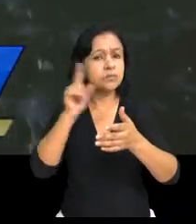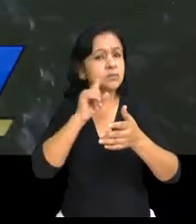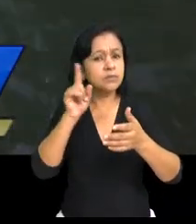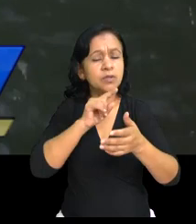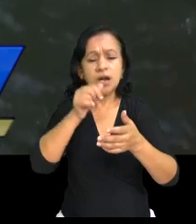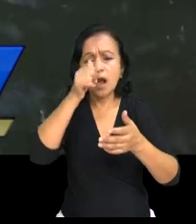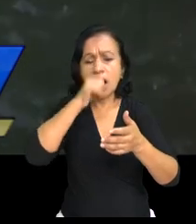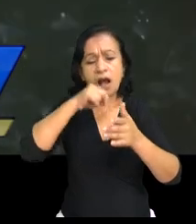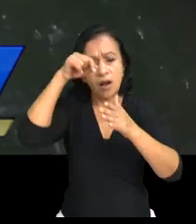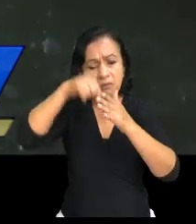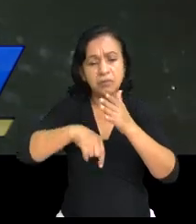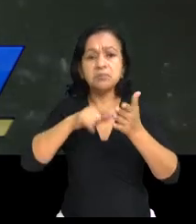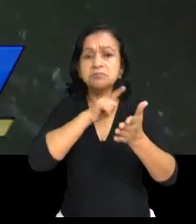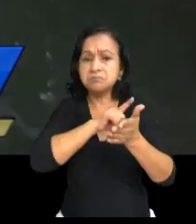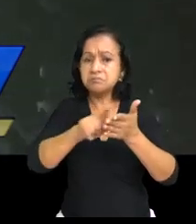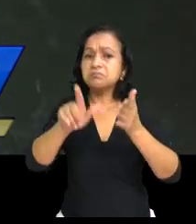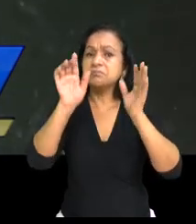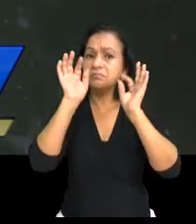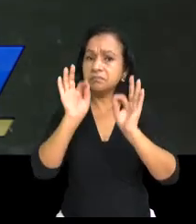abundancia de agua y eso permite